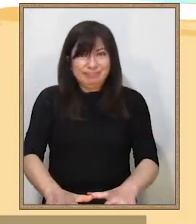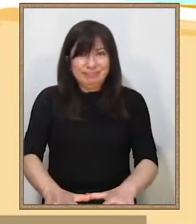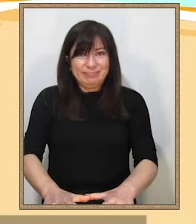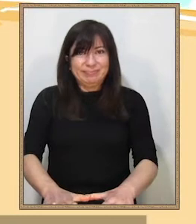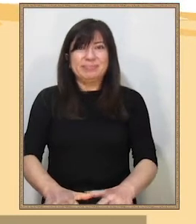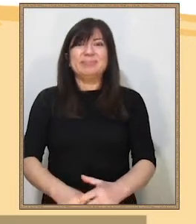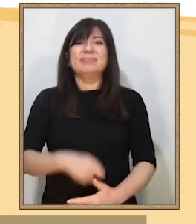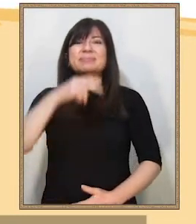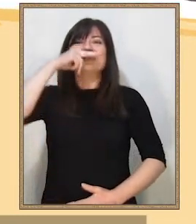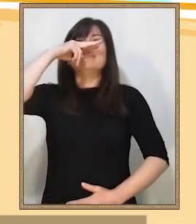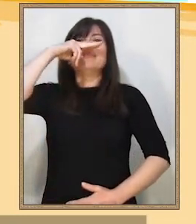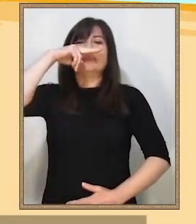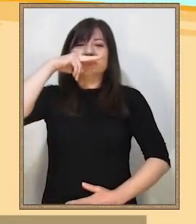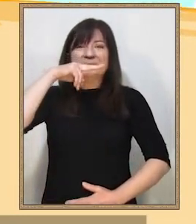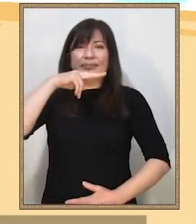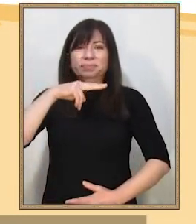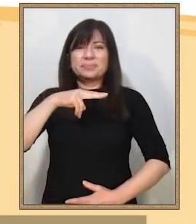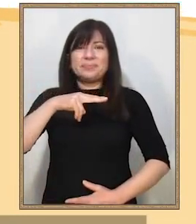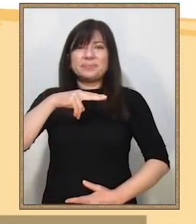y exhalo. Inhalo,